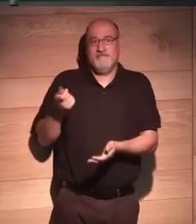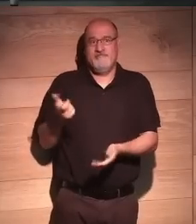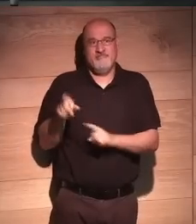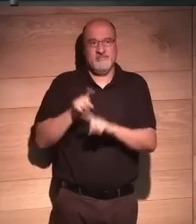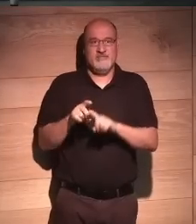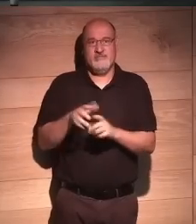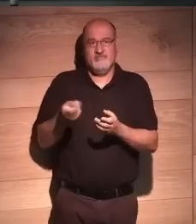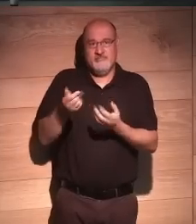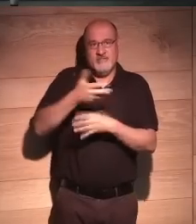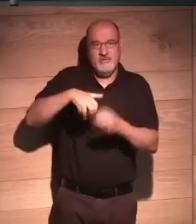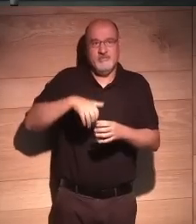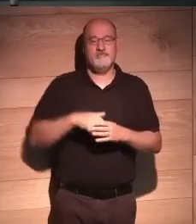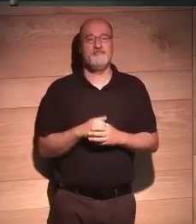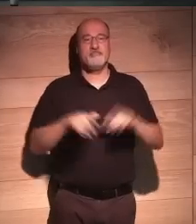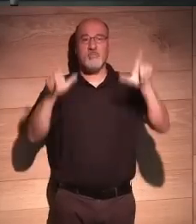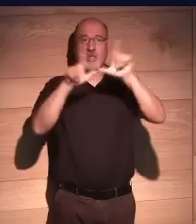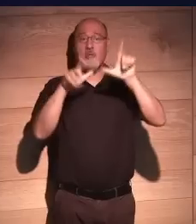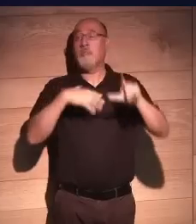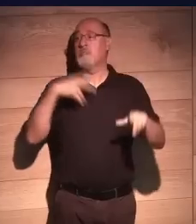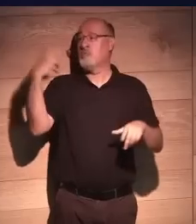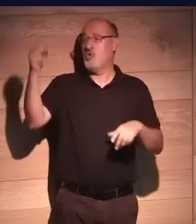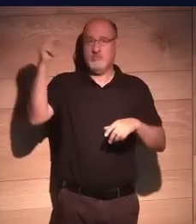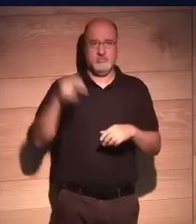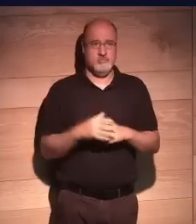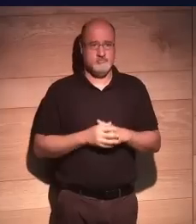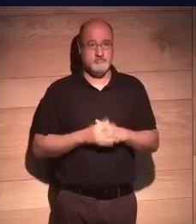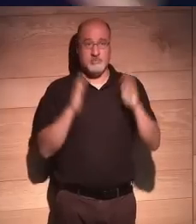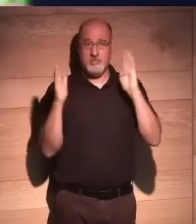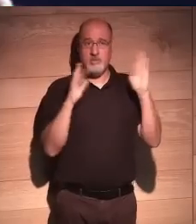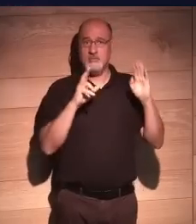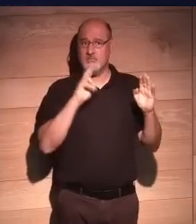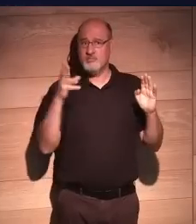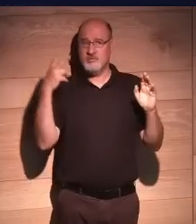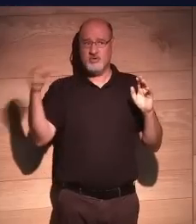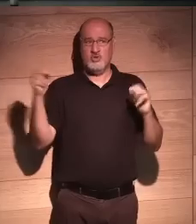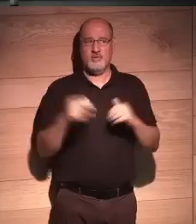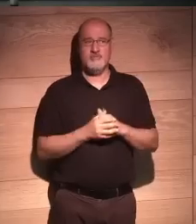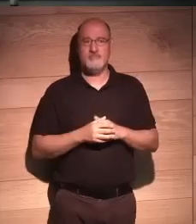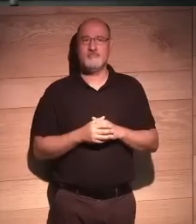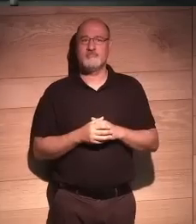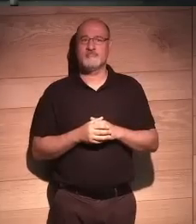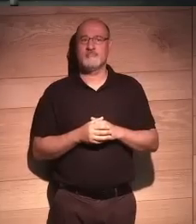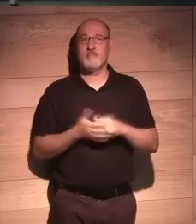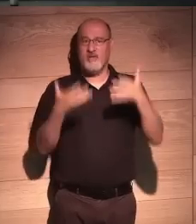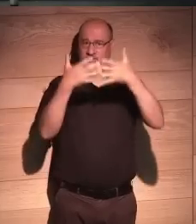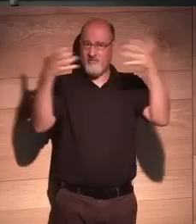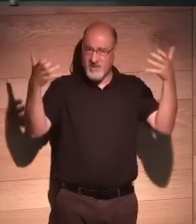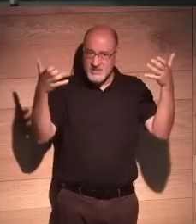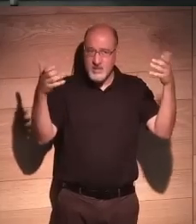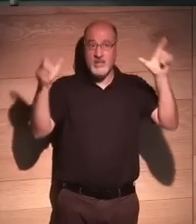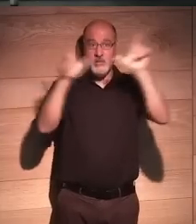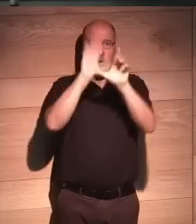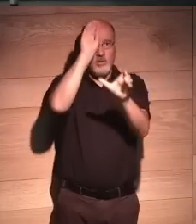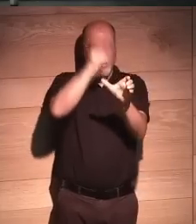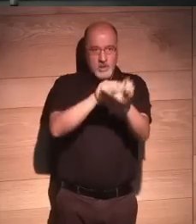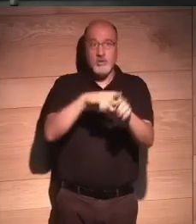Sí. Nada, te quiero decir que en televisión se puede decir no, y entonces en esa época sí que se podían hacer. No pases esta frase que acabas de decir, que es muy importante.